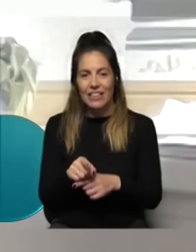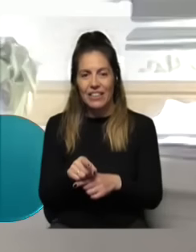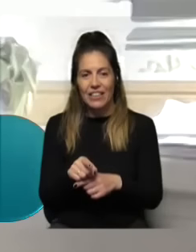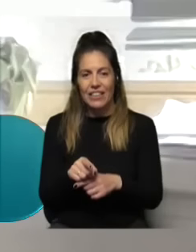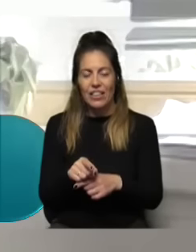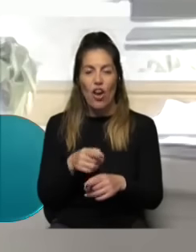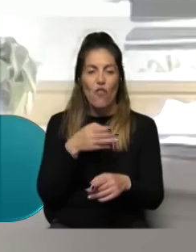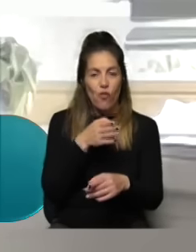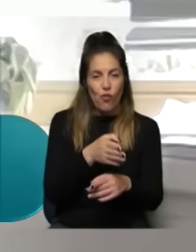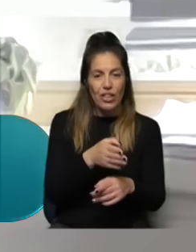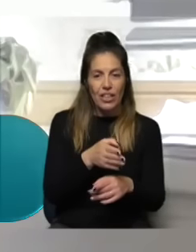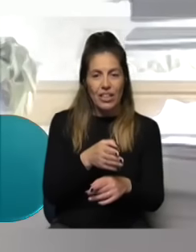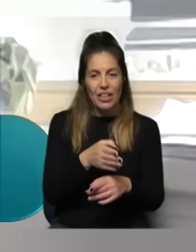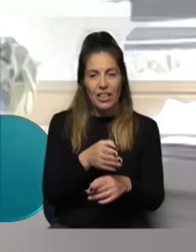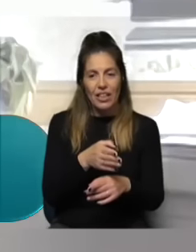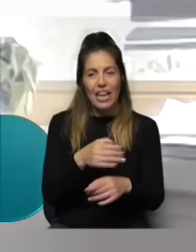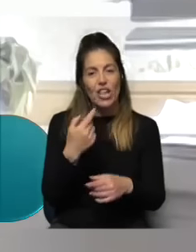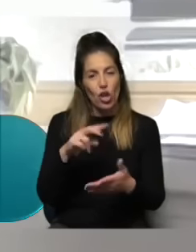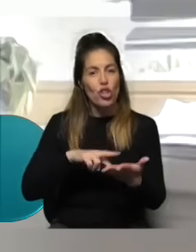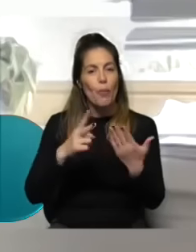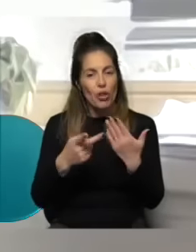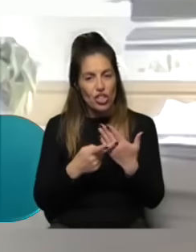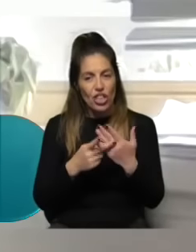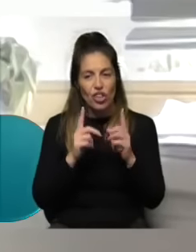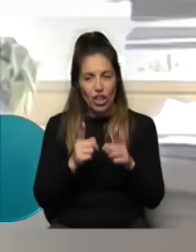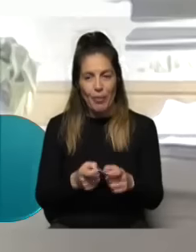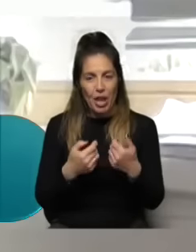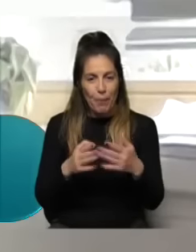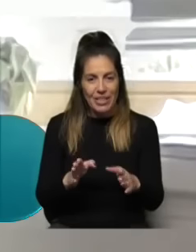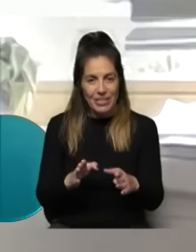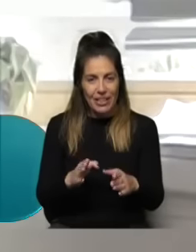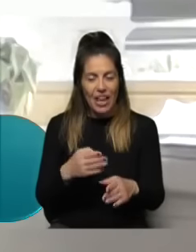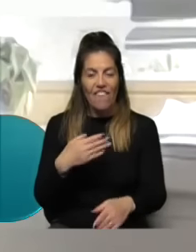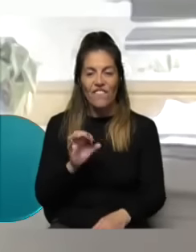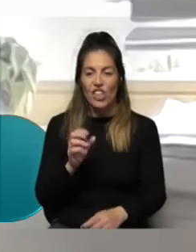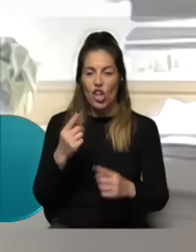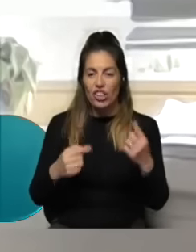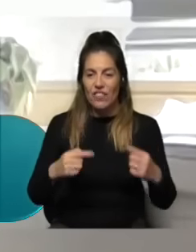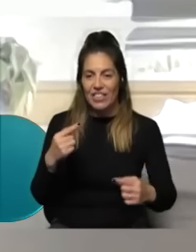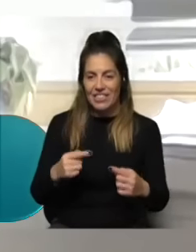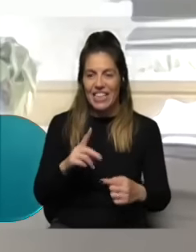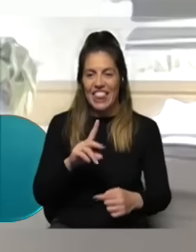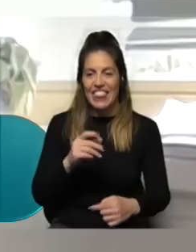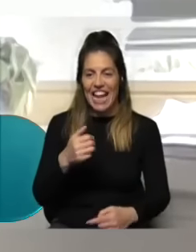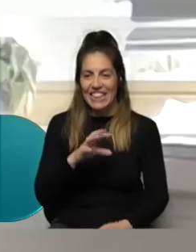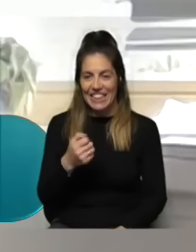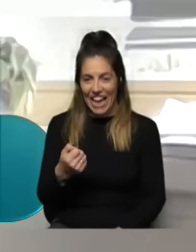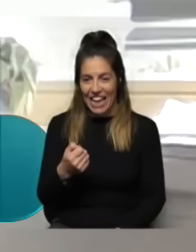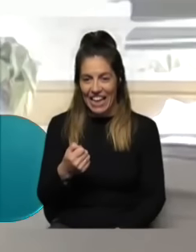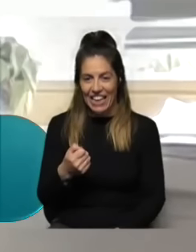me fui para otro lado, o por lo menos en otro proyecto en el que estoy, que se llama Biodiversidata. Bueno, Biodiversidata